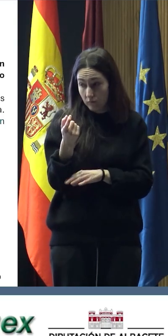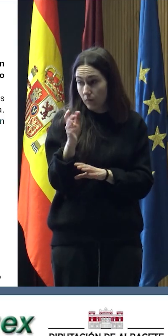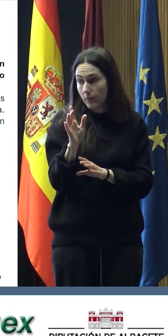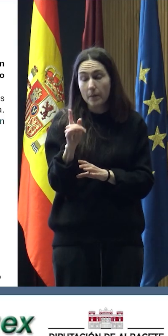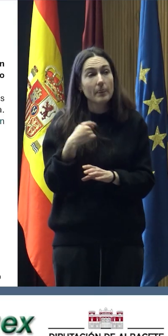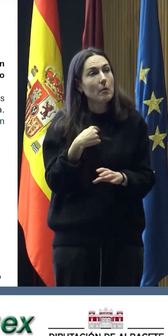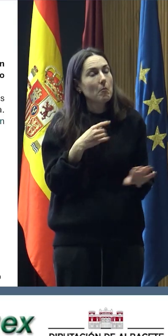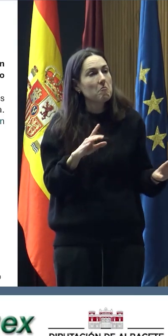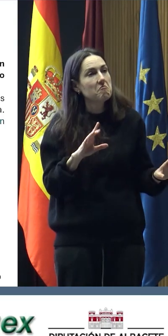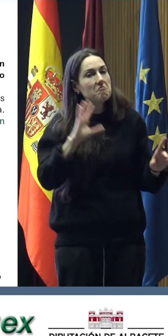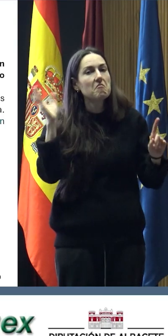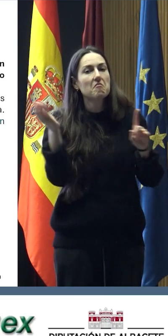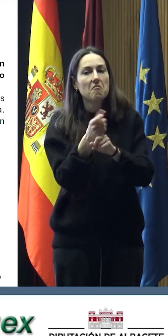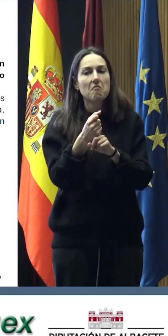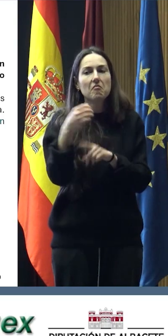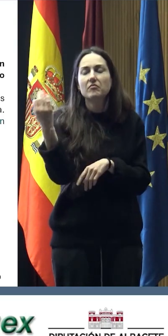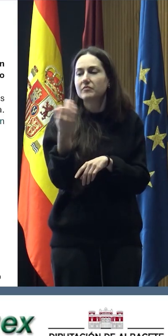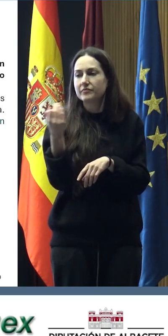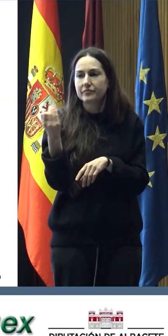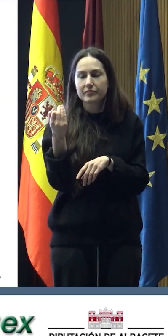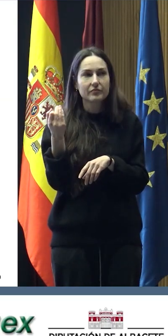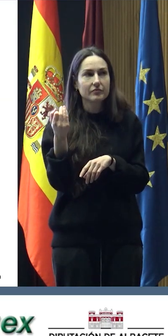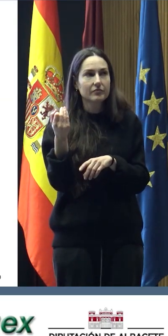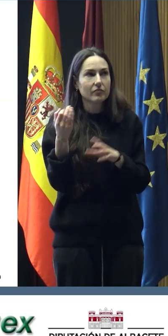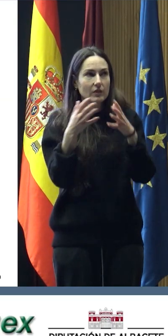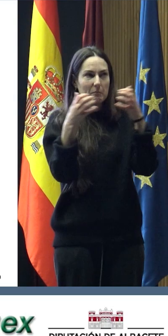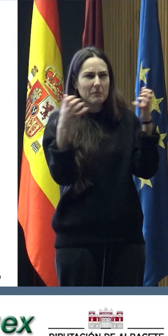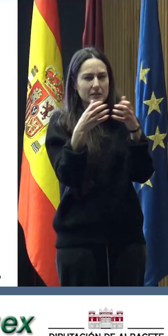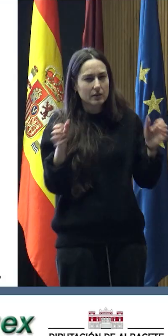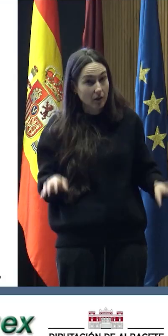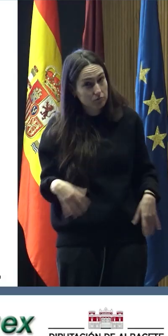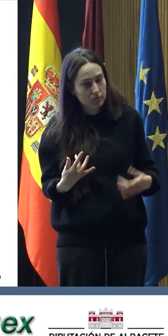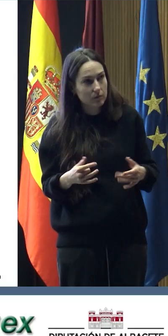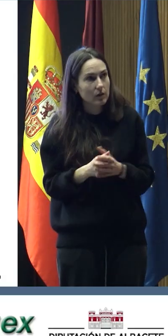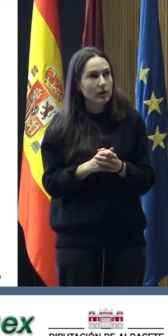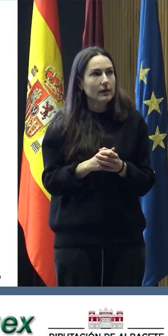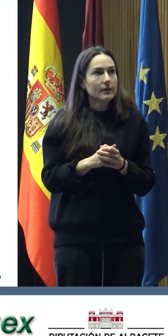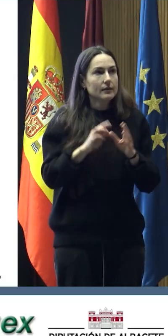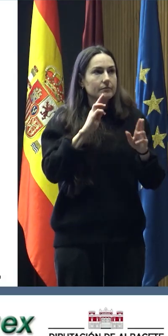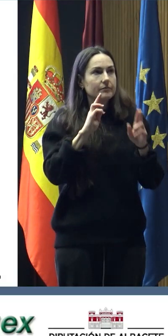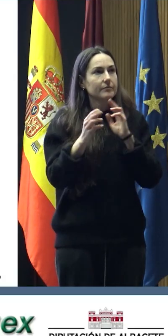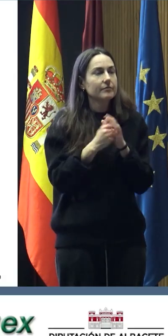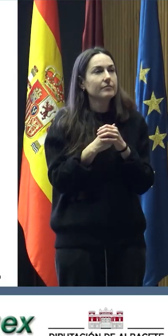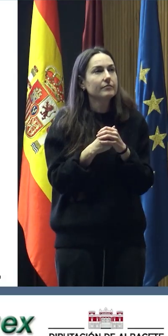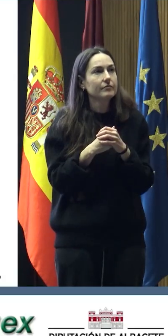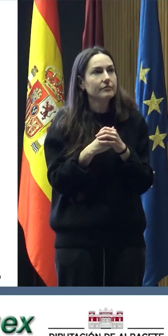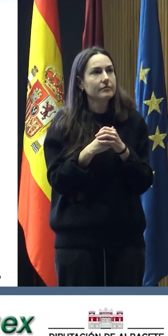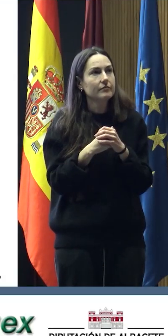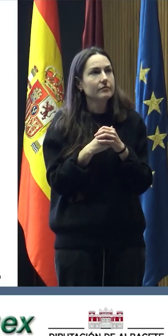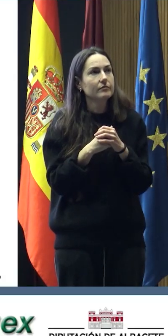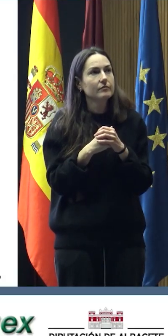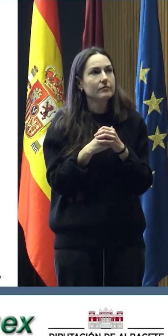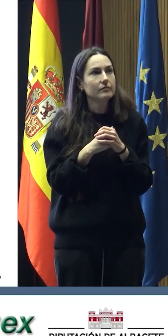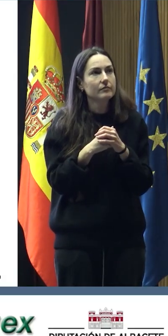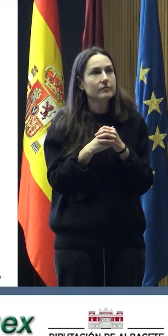pues me he encontrado con unos mensajes muy inquietantes, ¿no?, al respecto